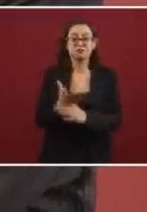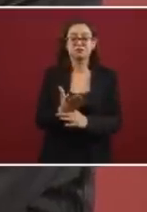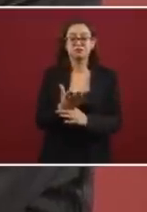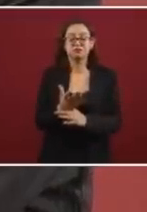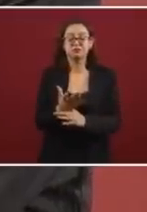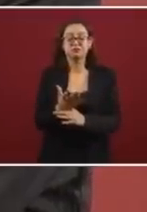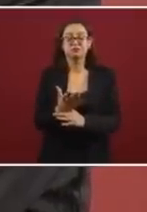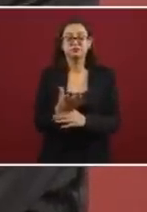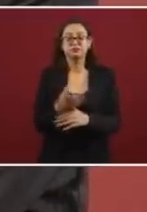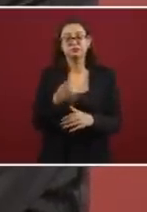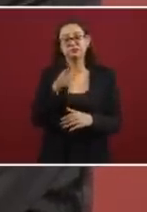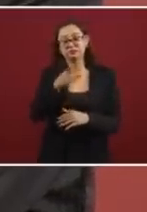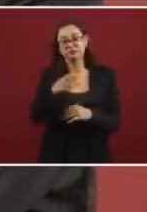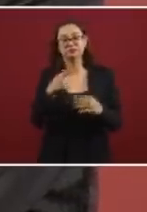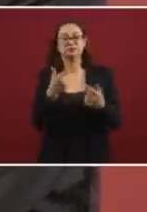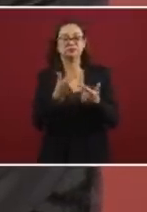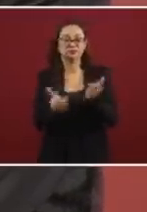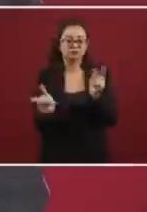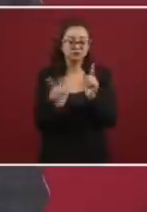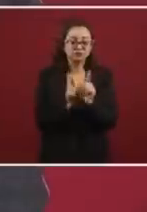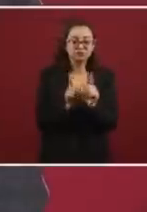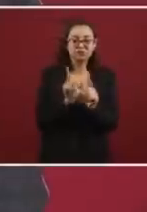agencia de investigación